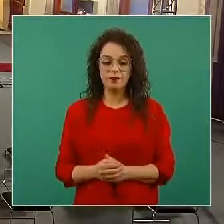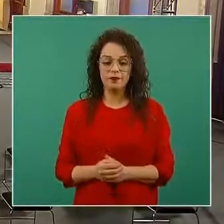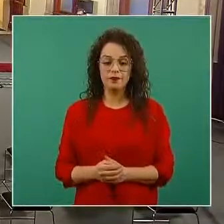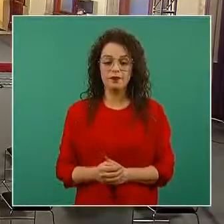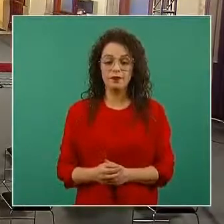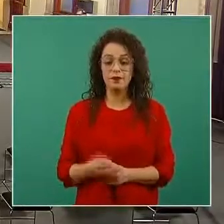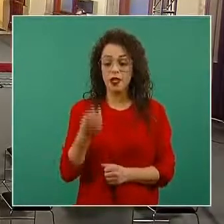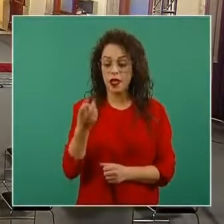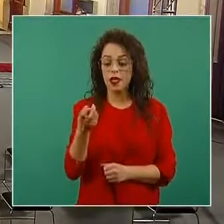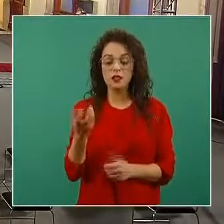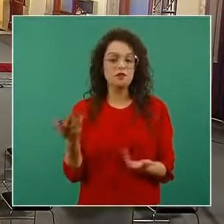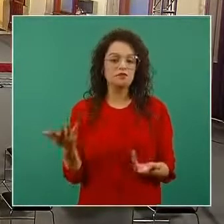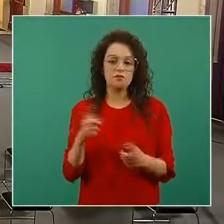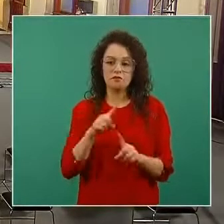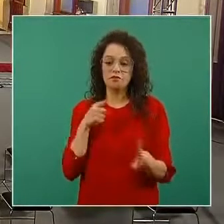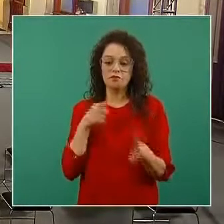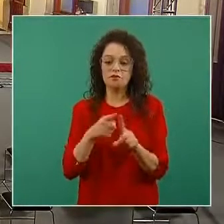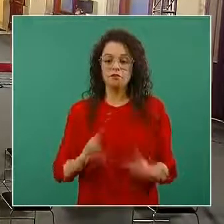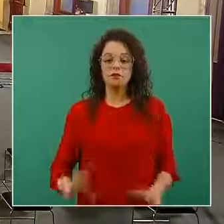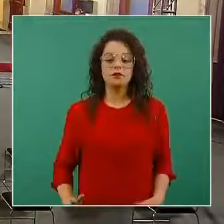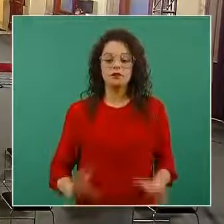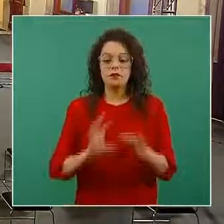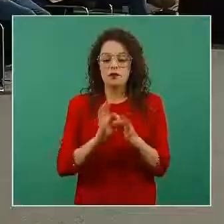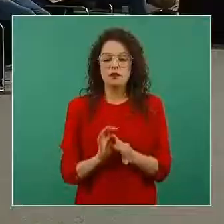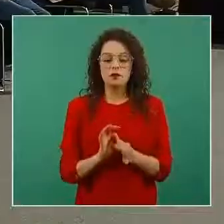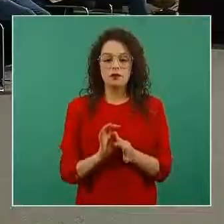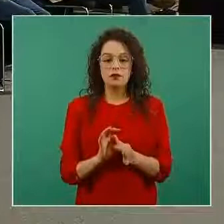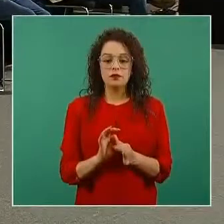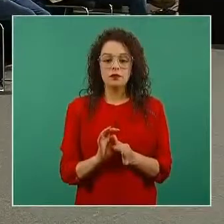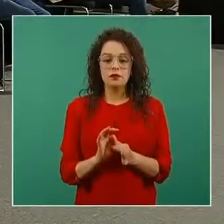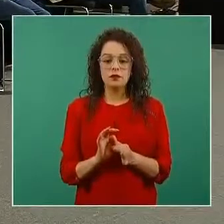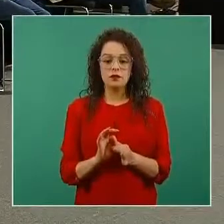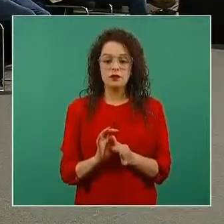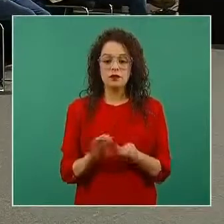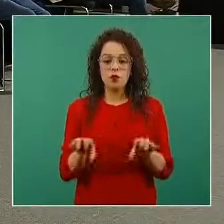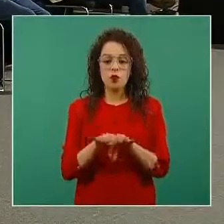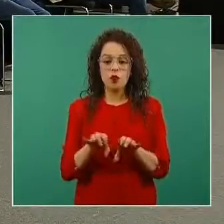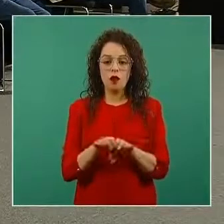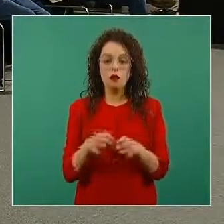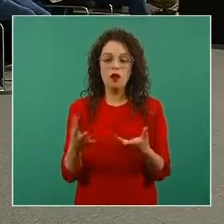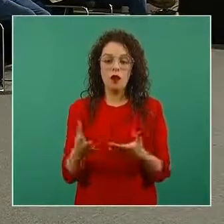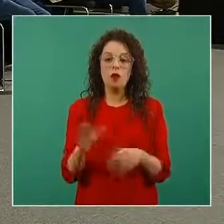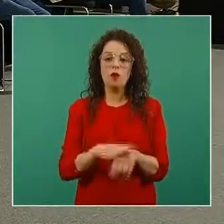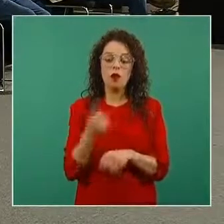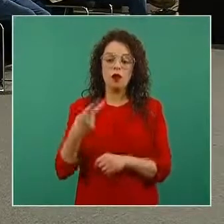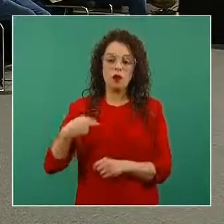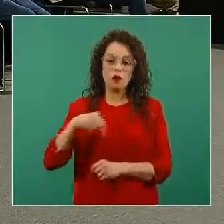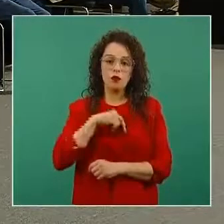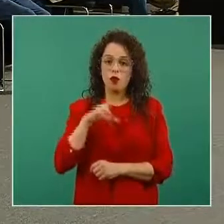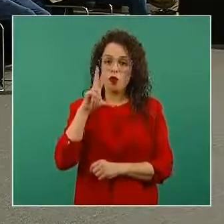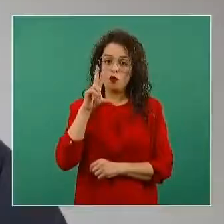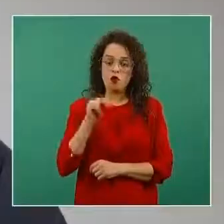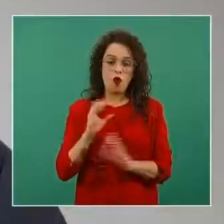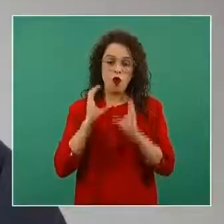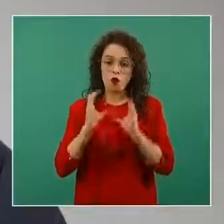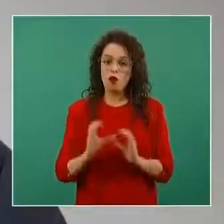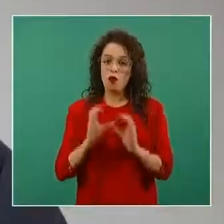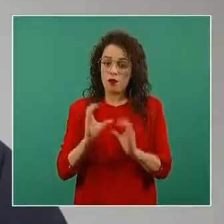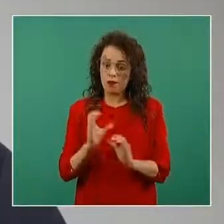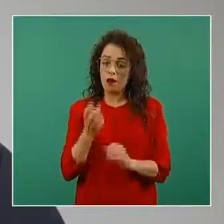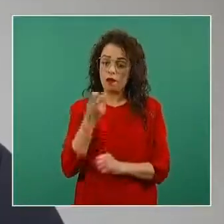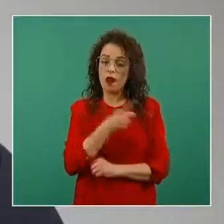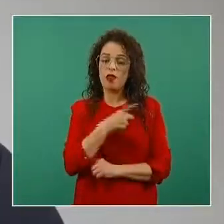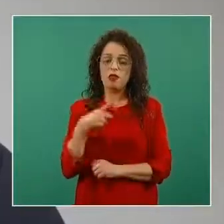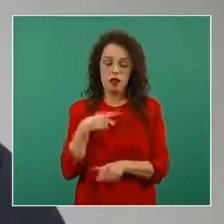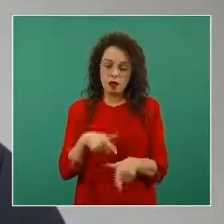directamente relacionado y puede ocurrir si nosotros no continuamos aplicando las medidas de